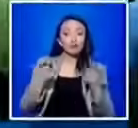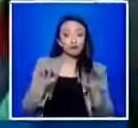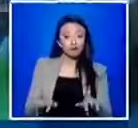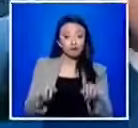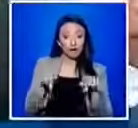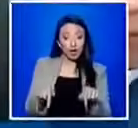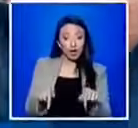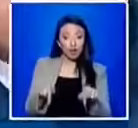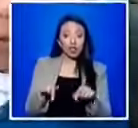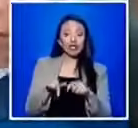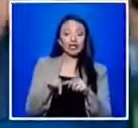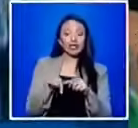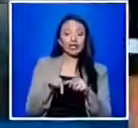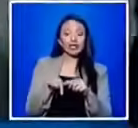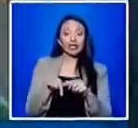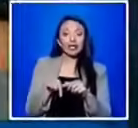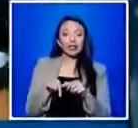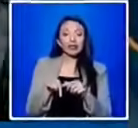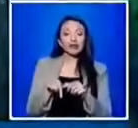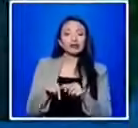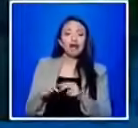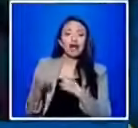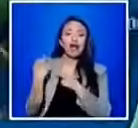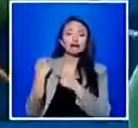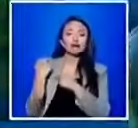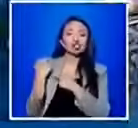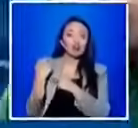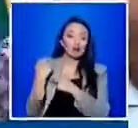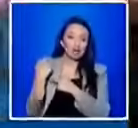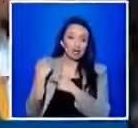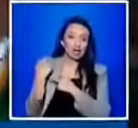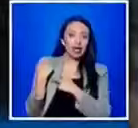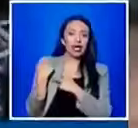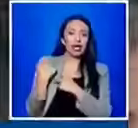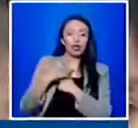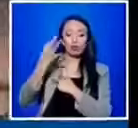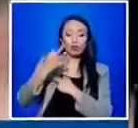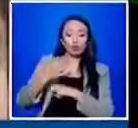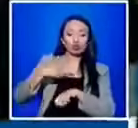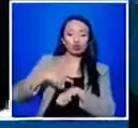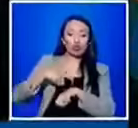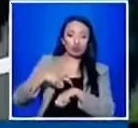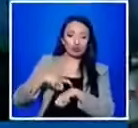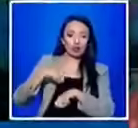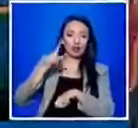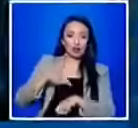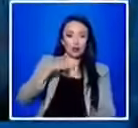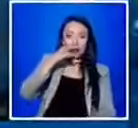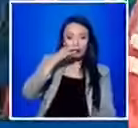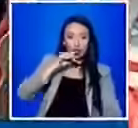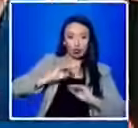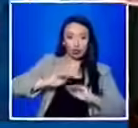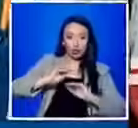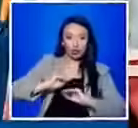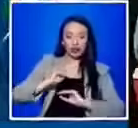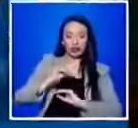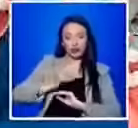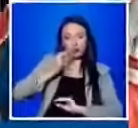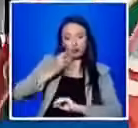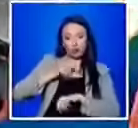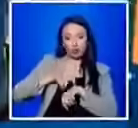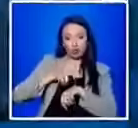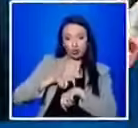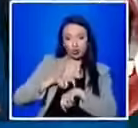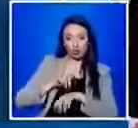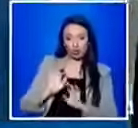aquí con la responsabilidad, como le dije, y la puntualidad que debe existir aquí dentro de tanto de estudiantes y